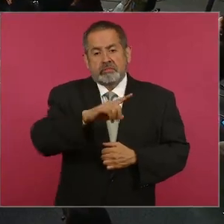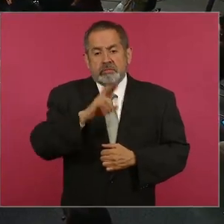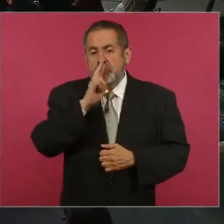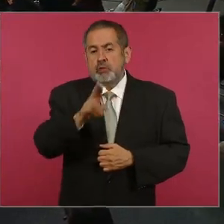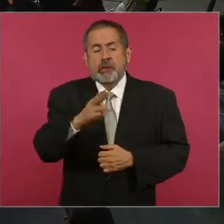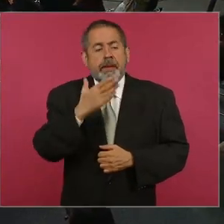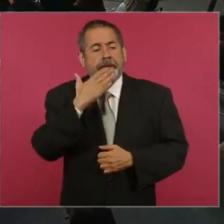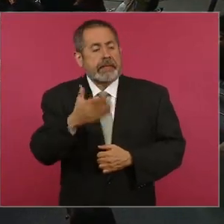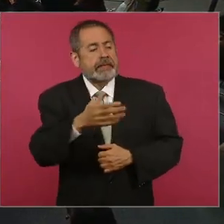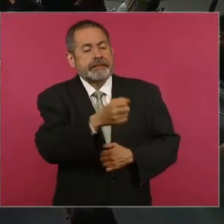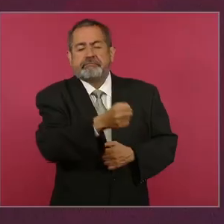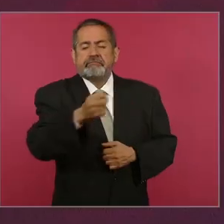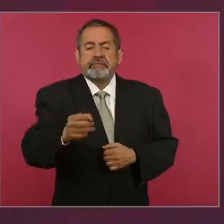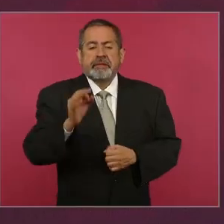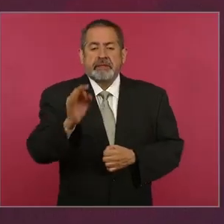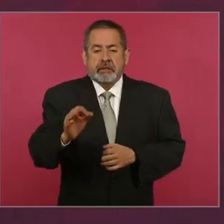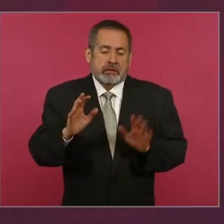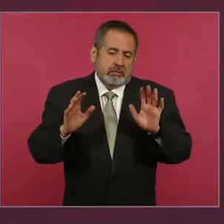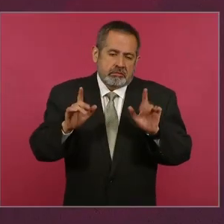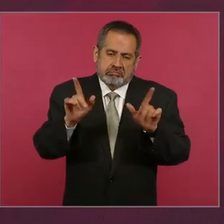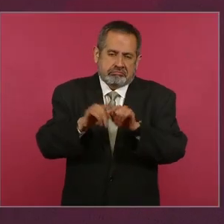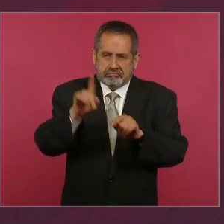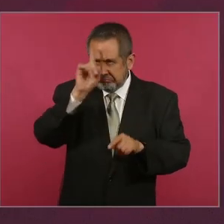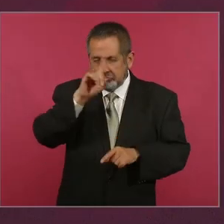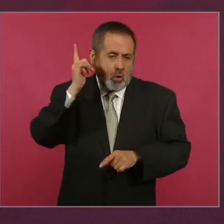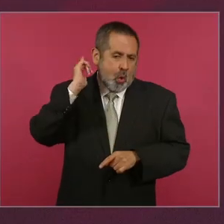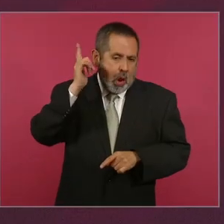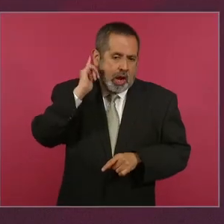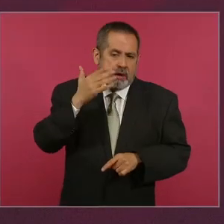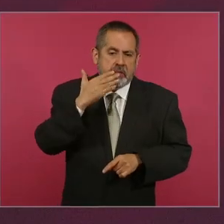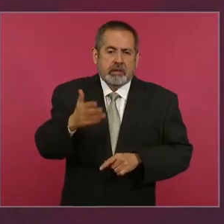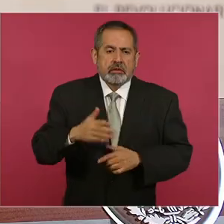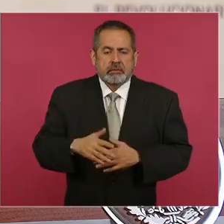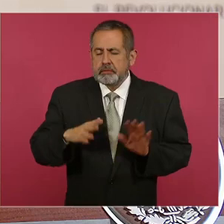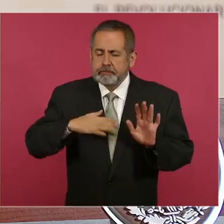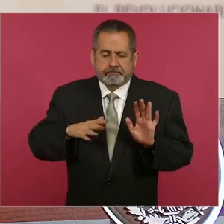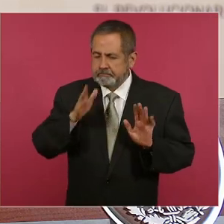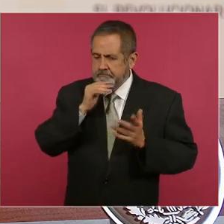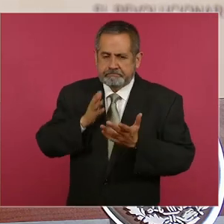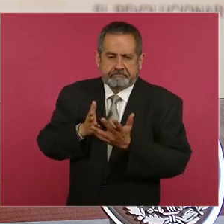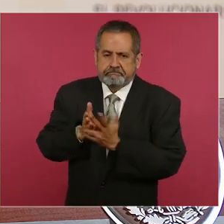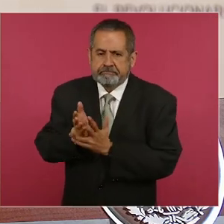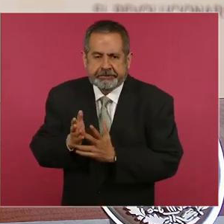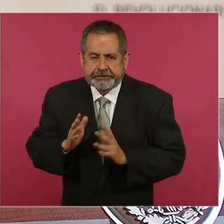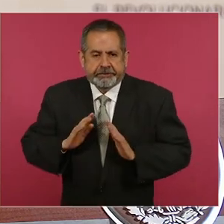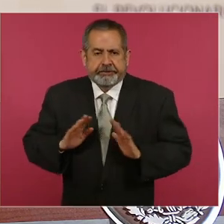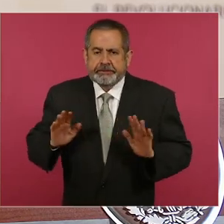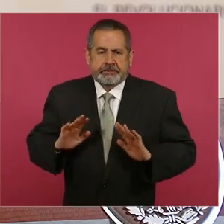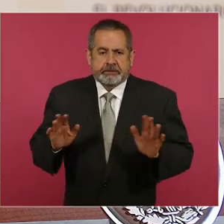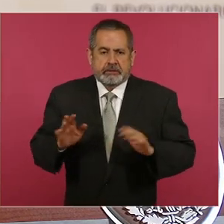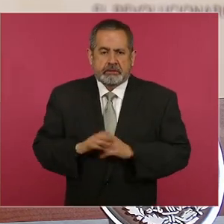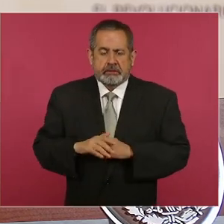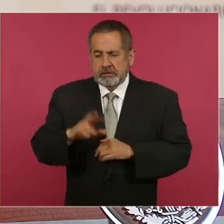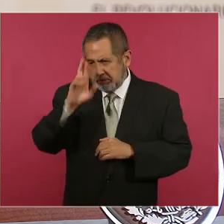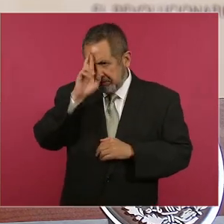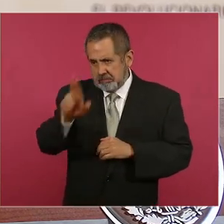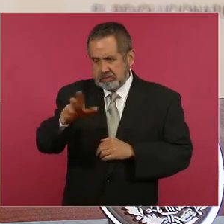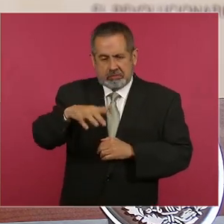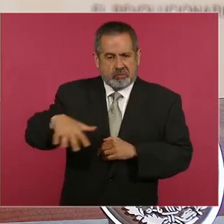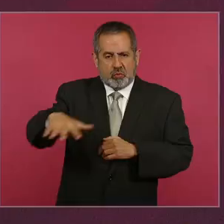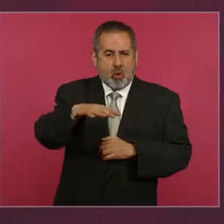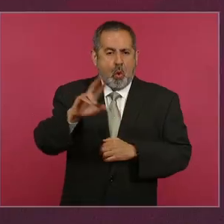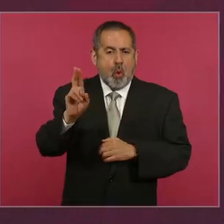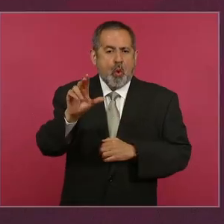resuelvan bien, eso es lo que yo deseo. Nosotros no intervenimos, somos respetuosos de